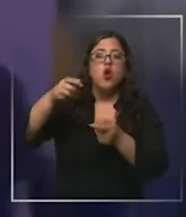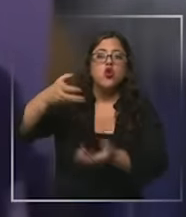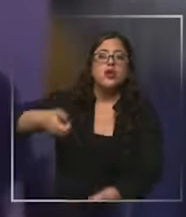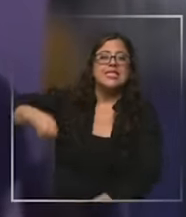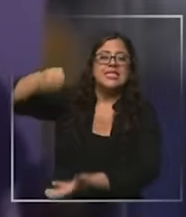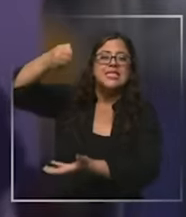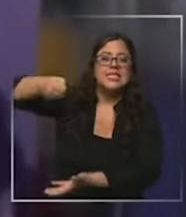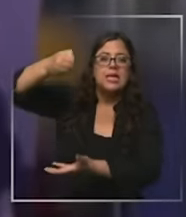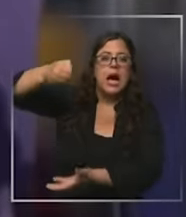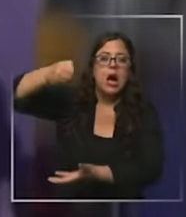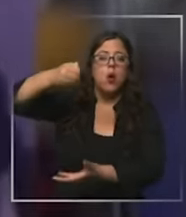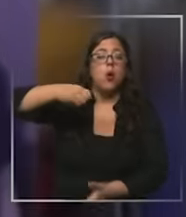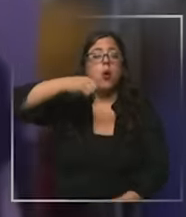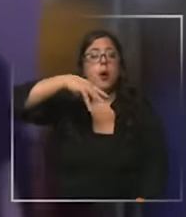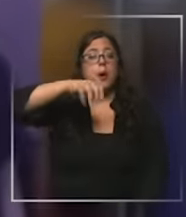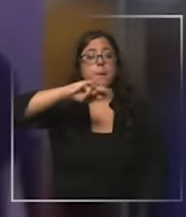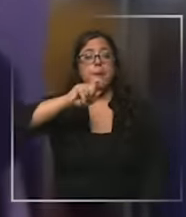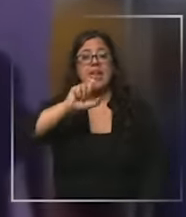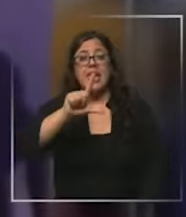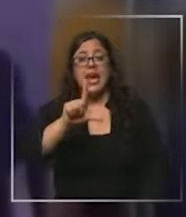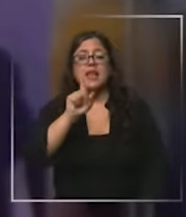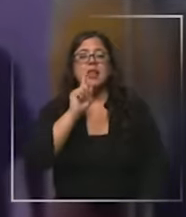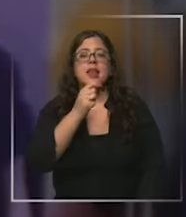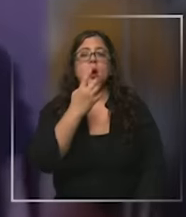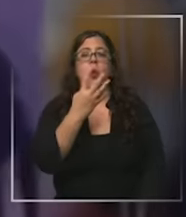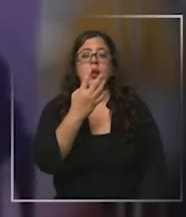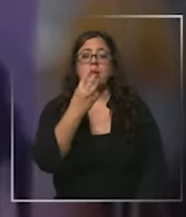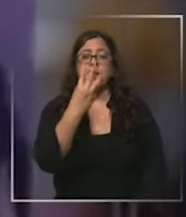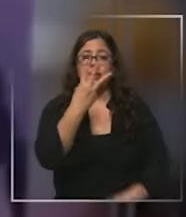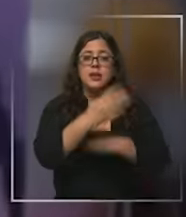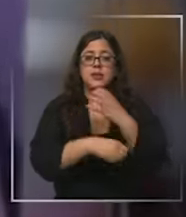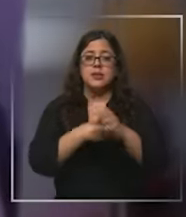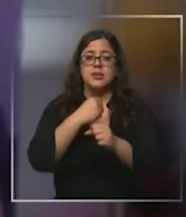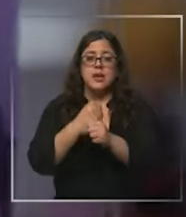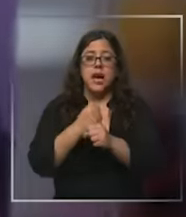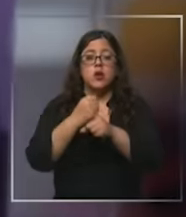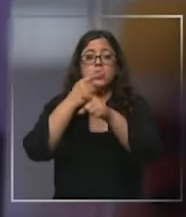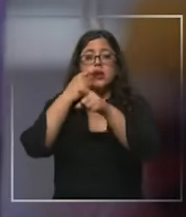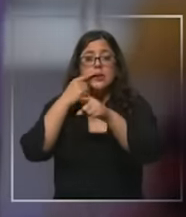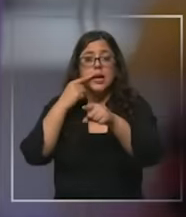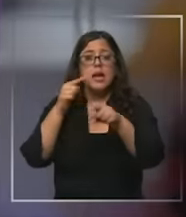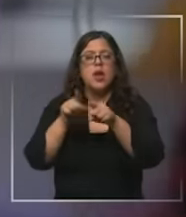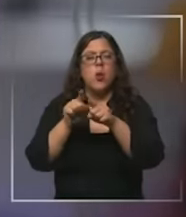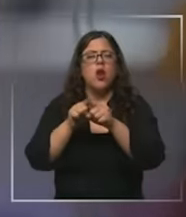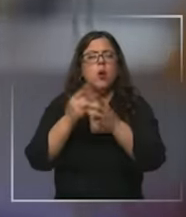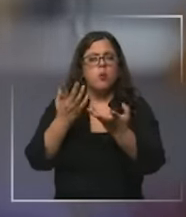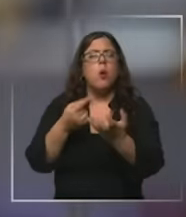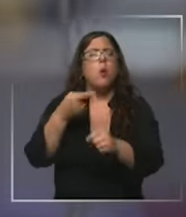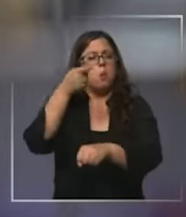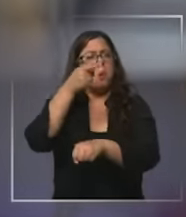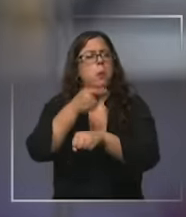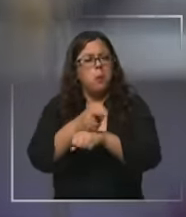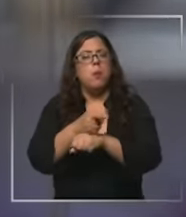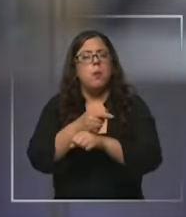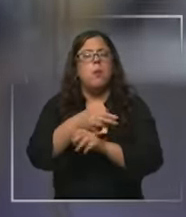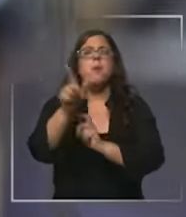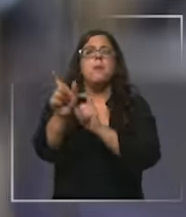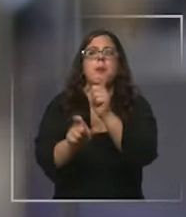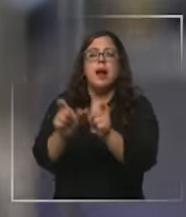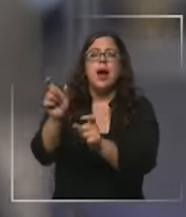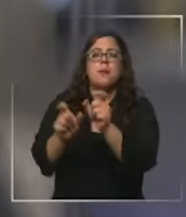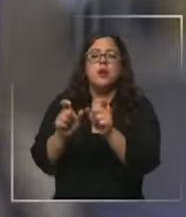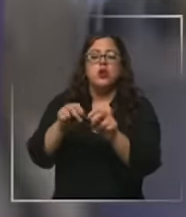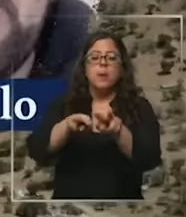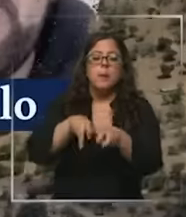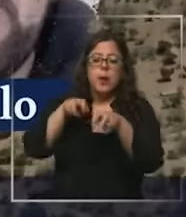crecimiento. Miguel Alvarado Adasme tiene 43 años y opera como verdadero capataz. Dirige a quienes manejan